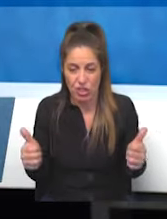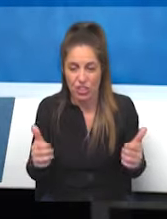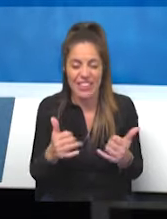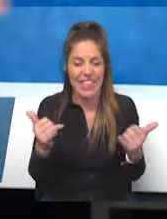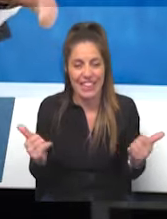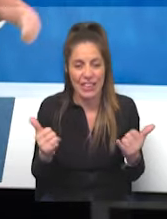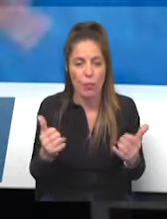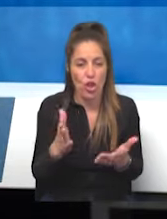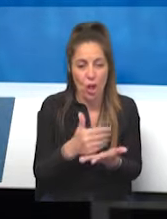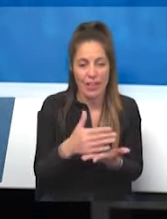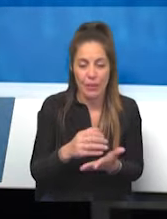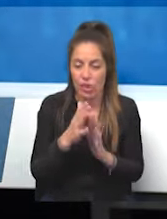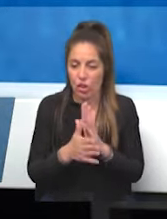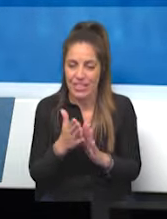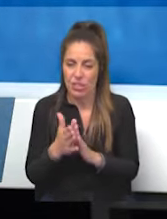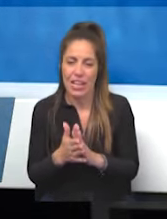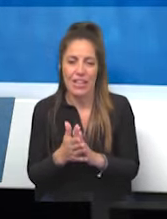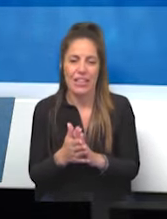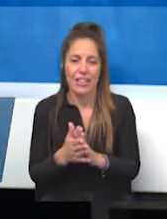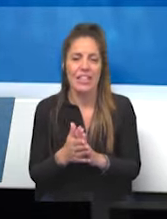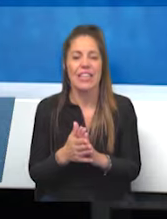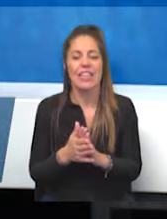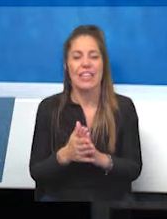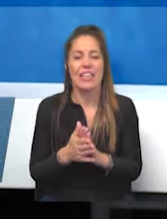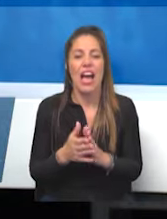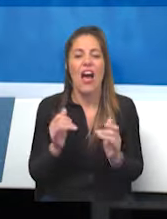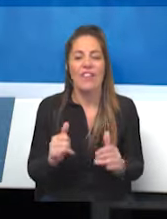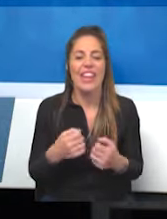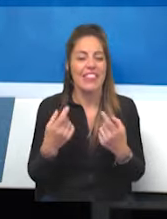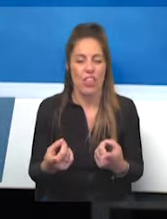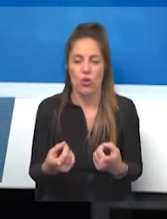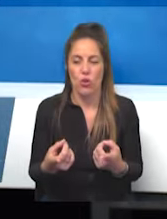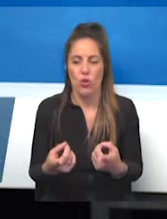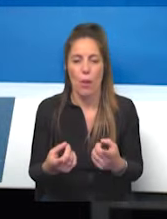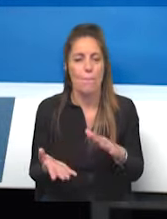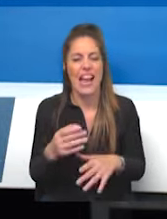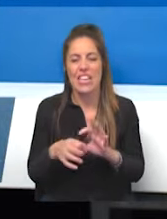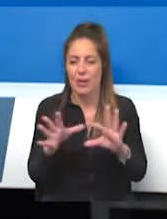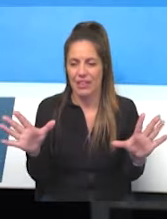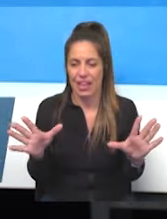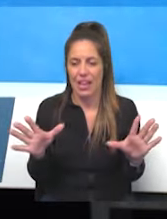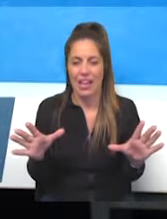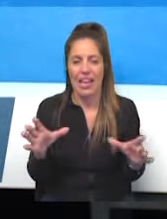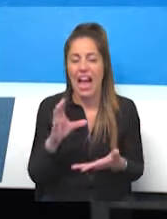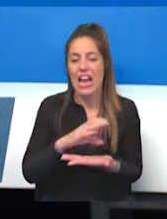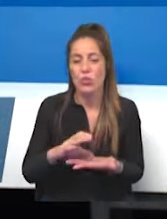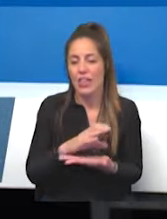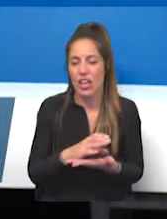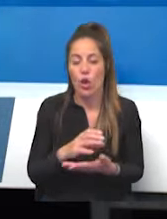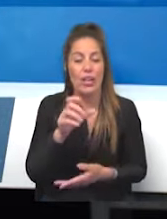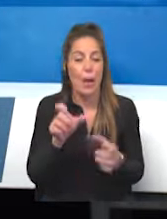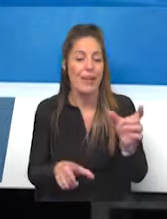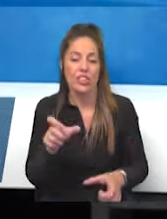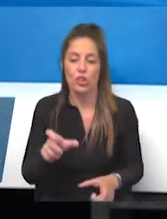de lo departamental de lo nacional es haberle otorgado más libertad al ciudadano y el